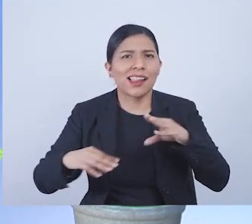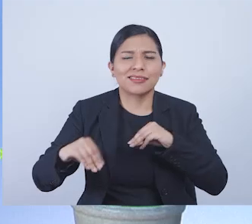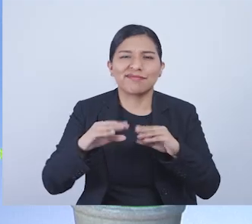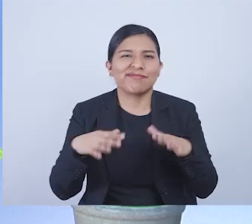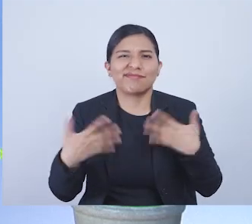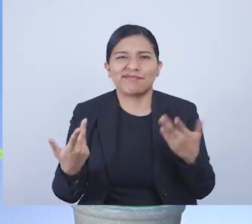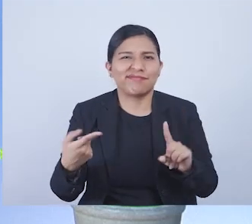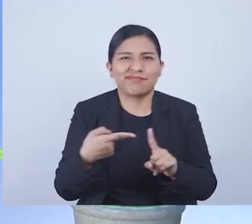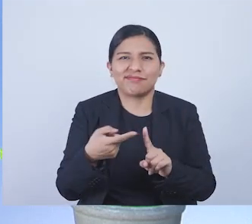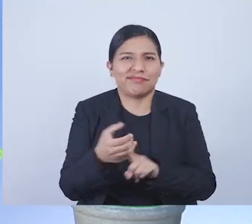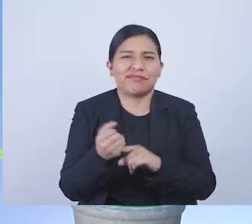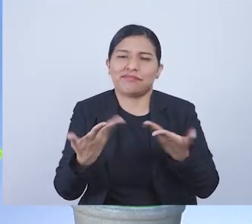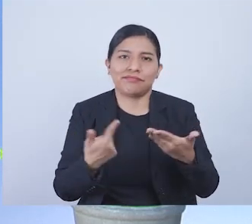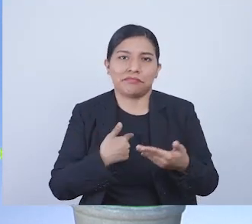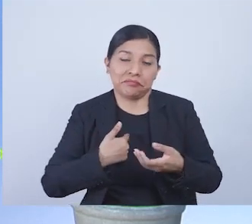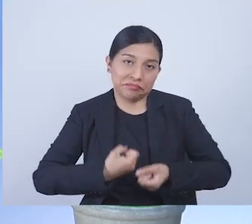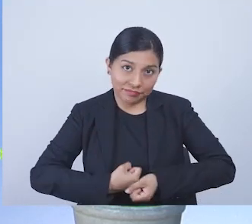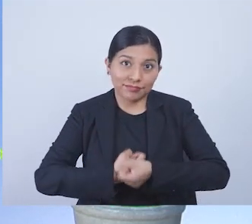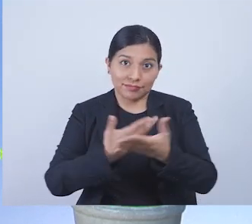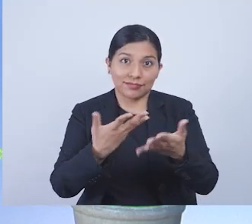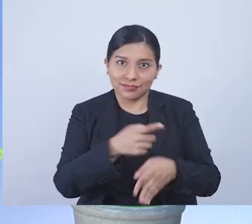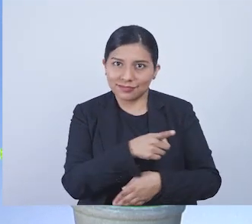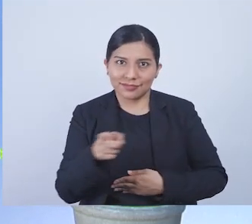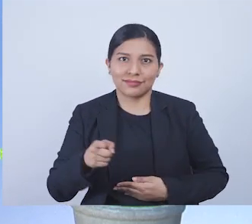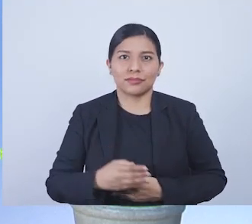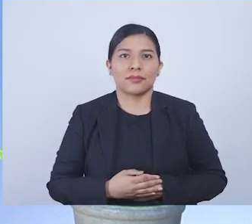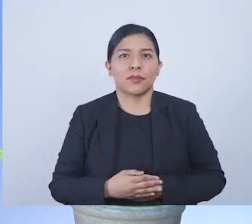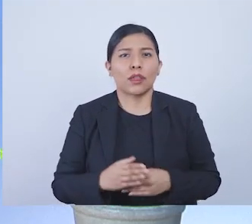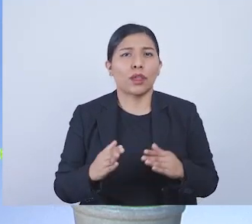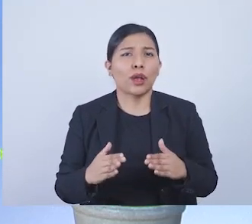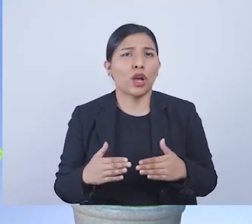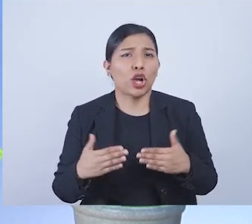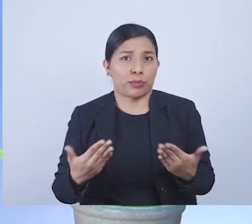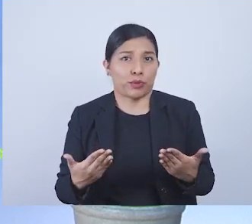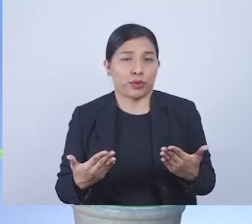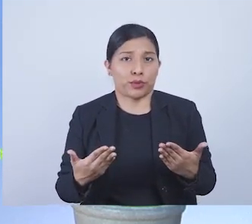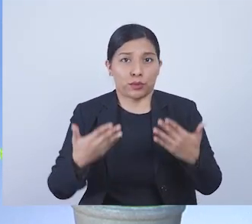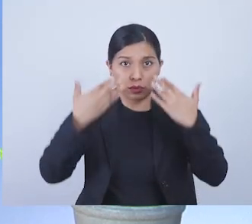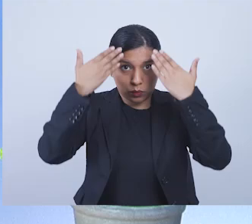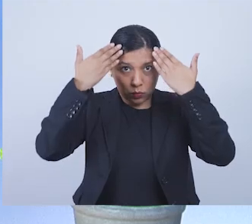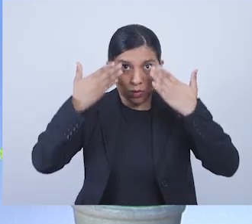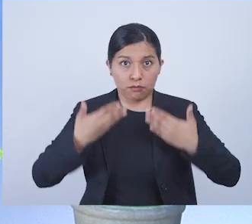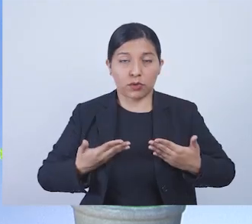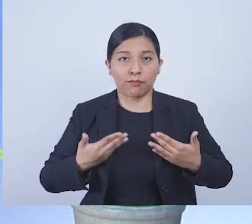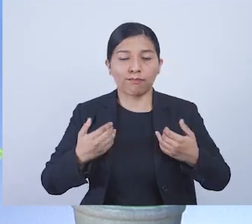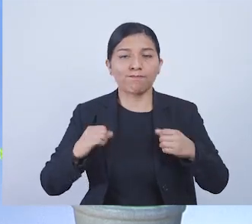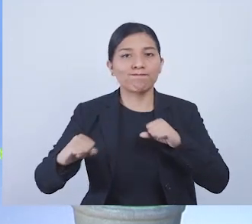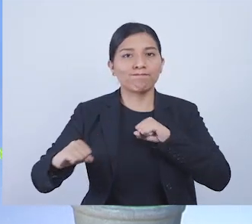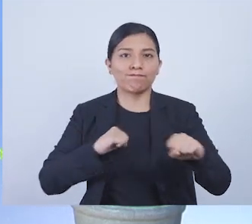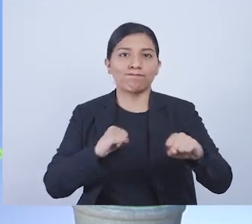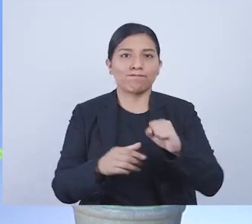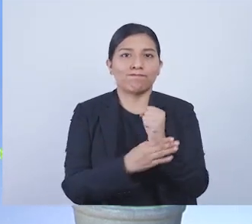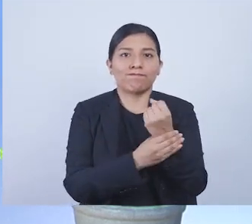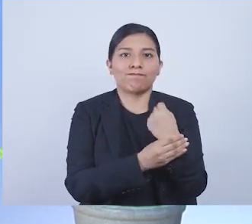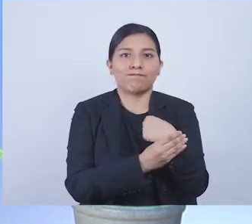me voy a compartir con ustedes cómo la psicomotricidad